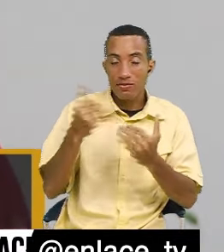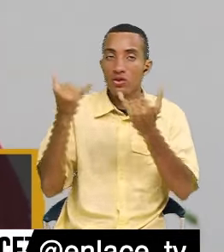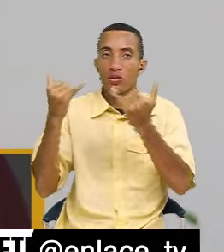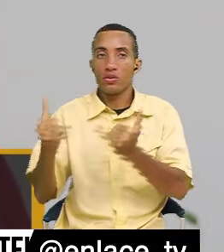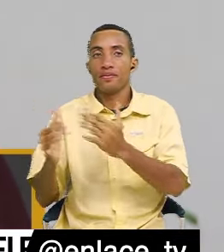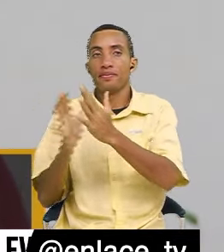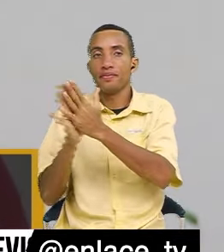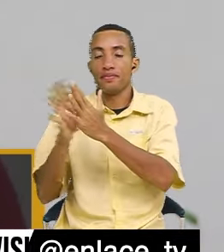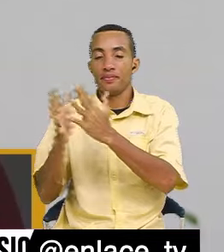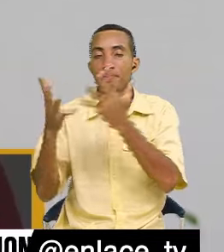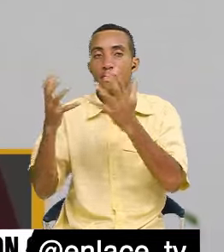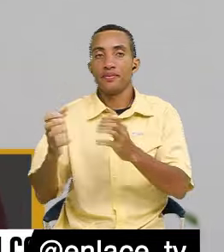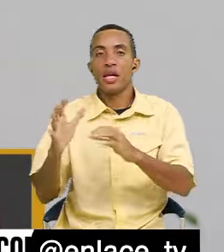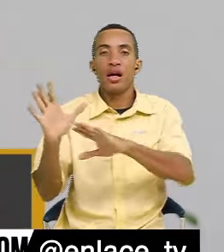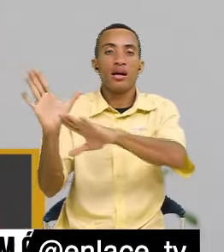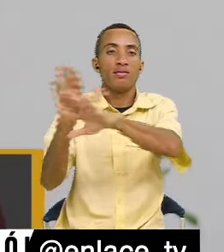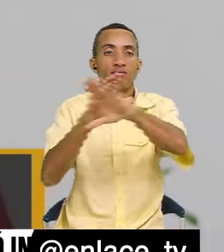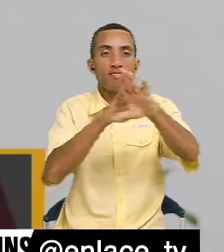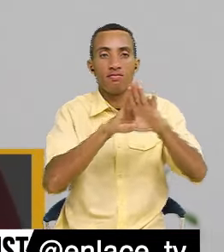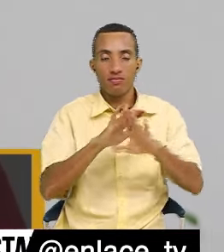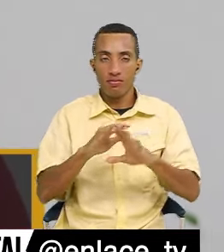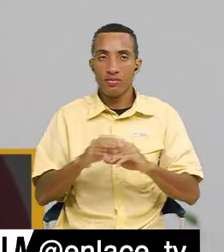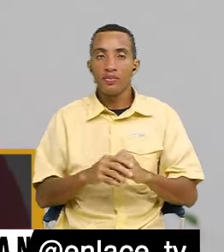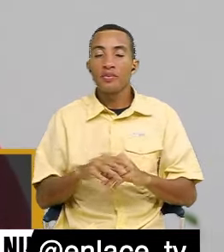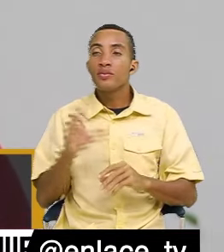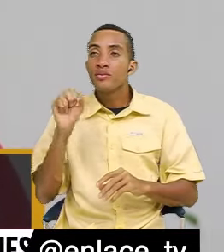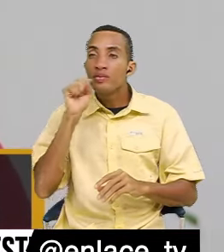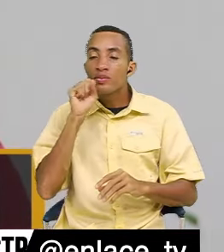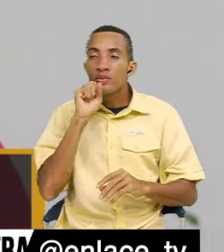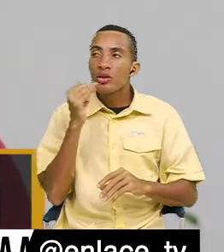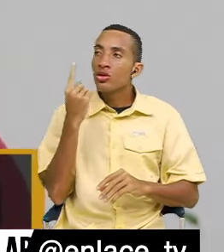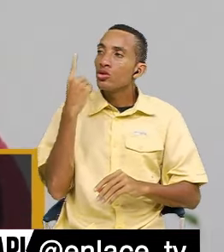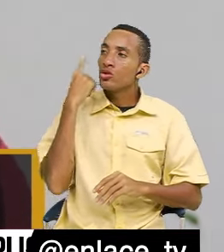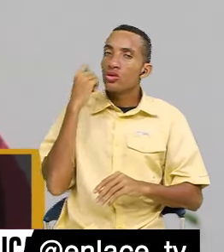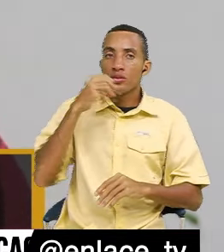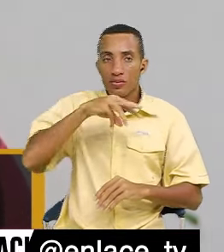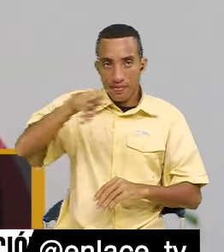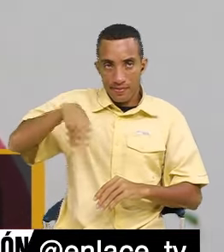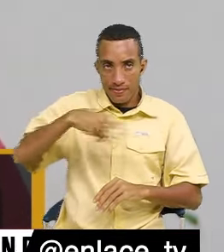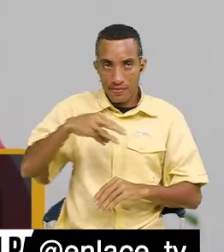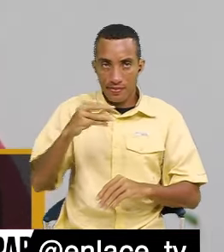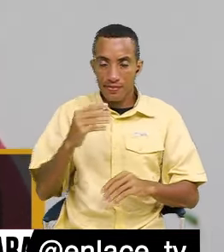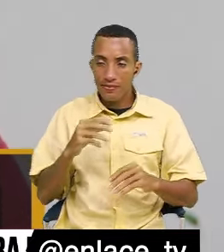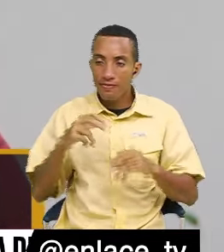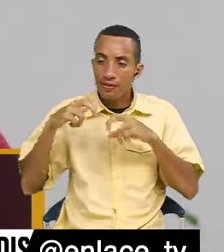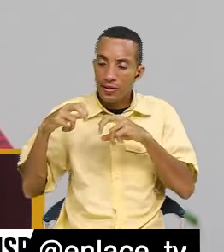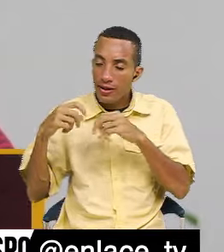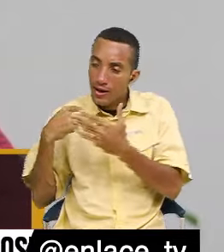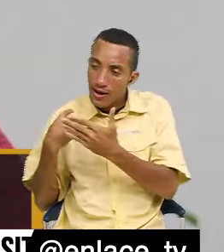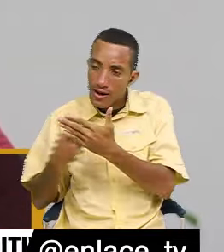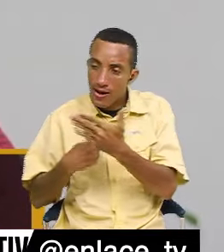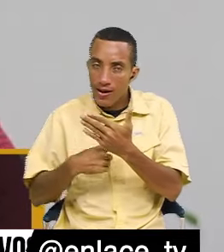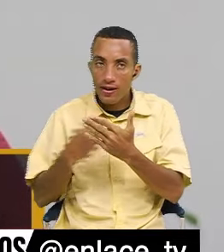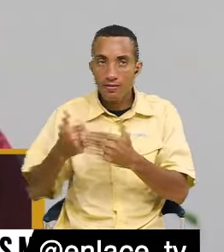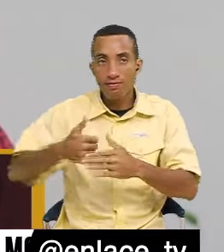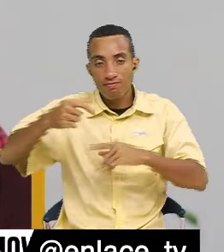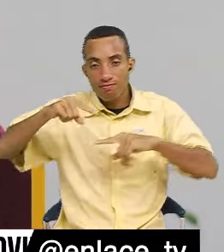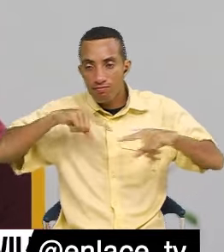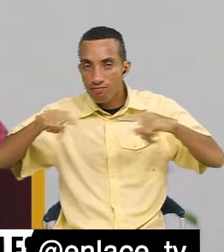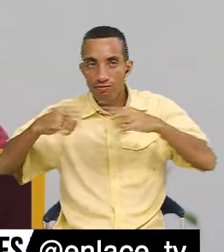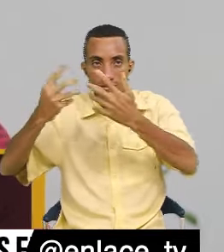manifestarle a toda la comunidad barranqueña. El día de ayer, miércoles, nos sentamos a hablar con el gerente. Rechazamos de